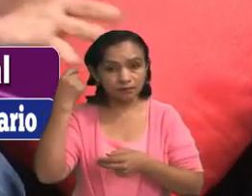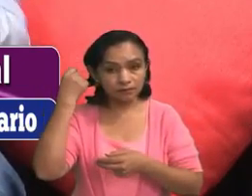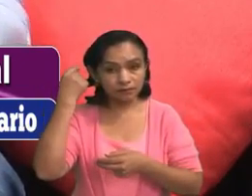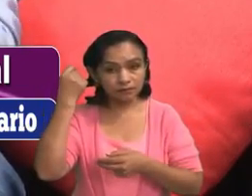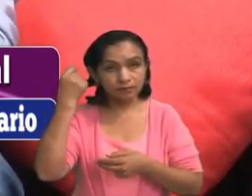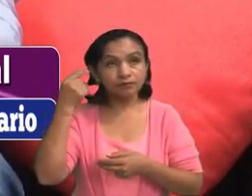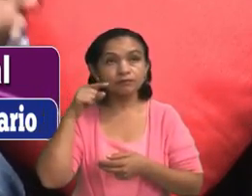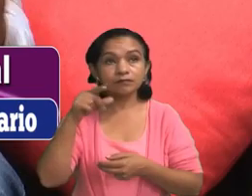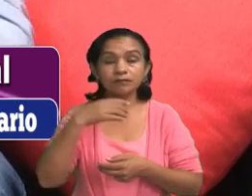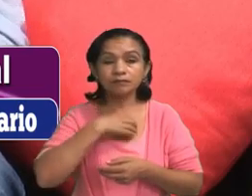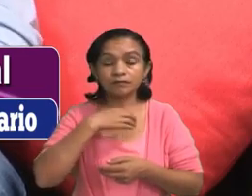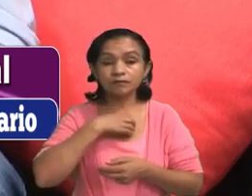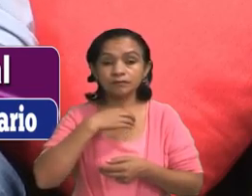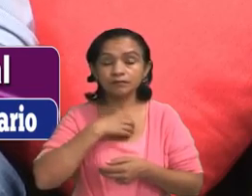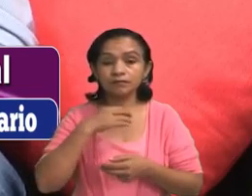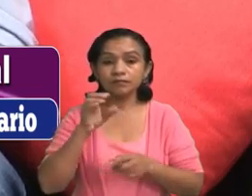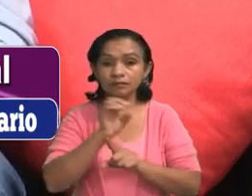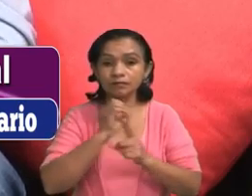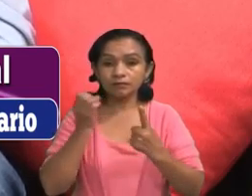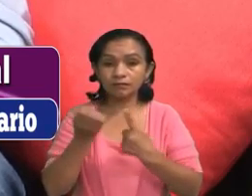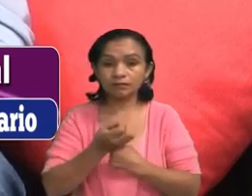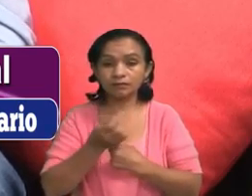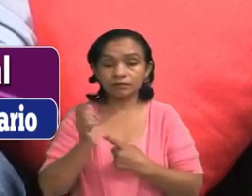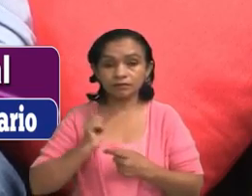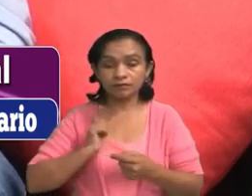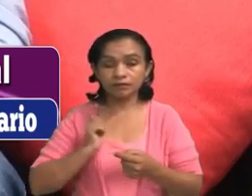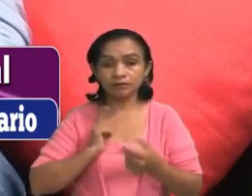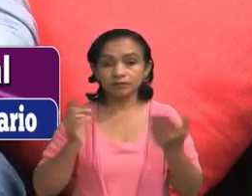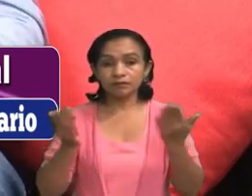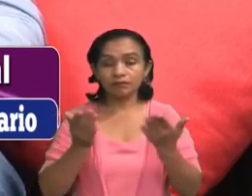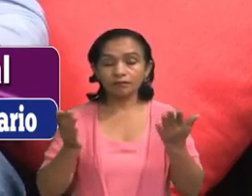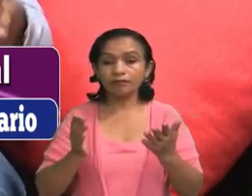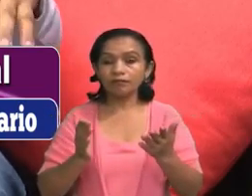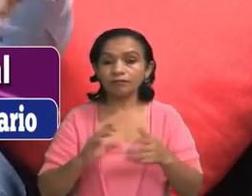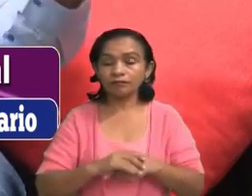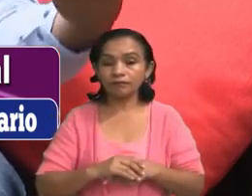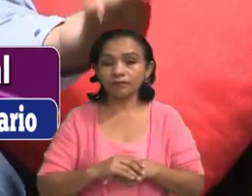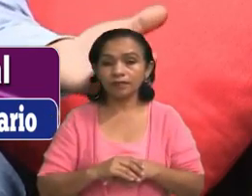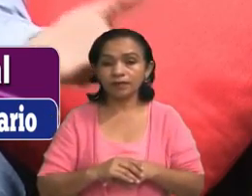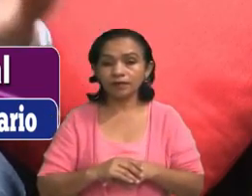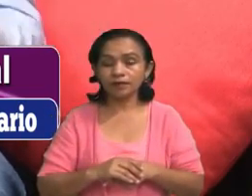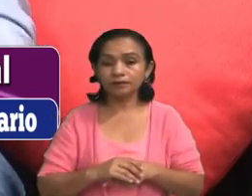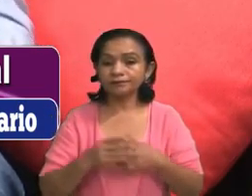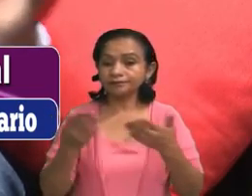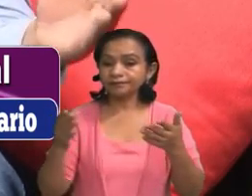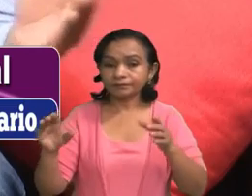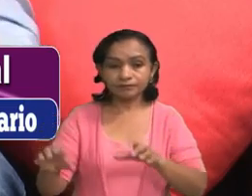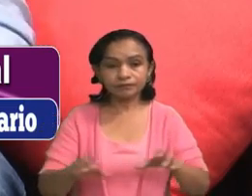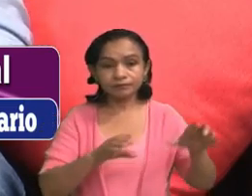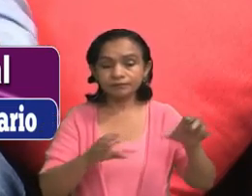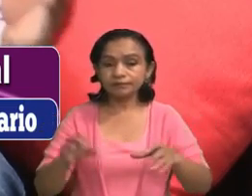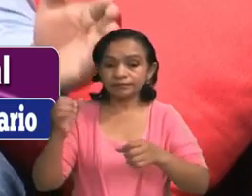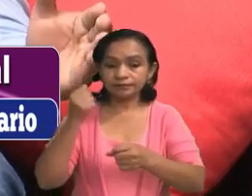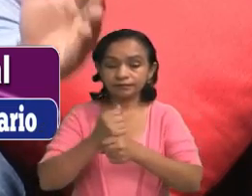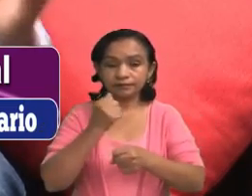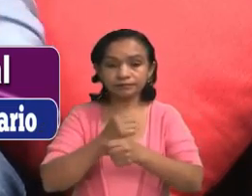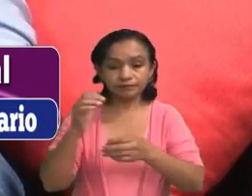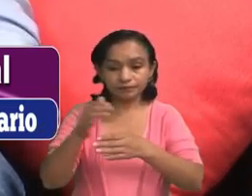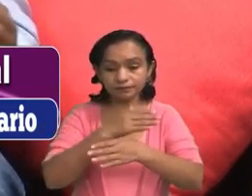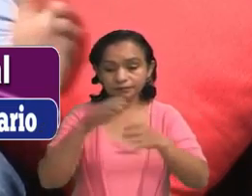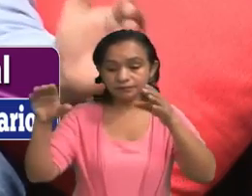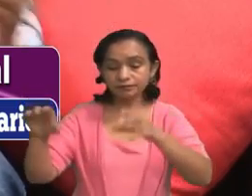como parte del comité organizador, tienen, obviamente, entiendo que habrán líneas de acción distintas, por lo que es una cuestión, una